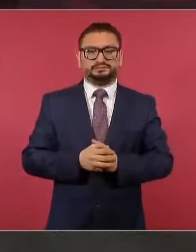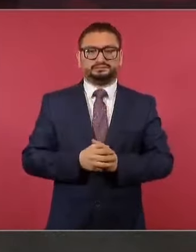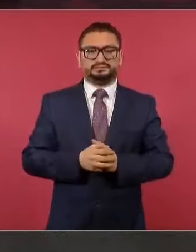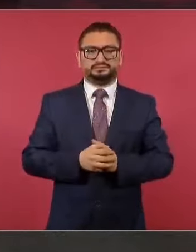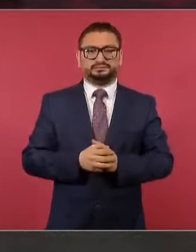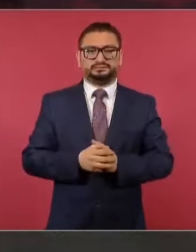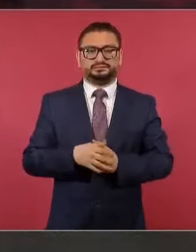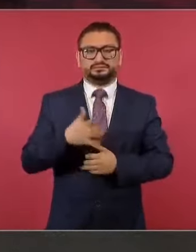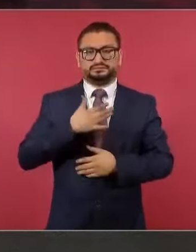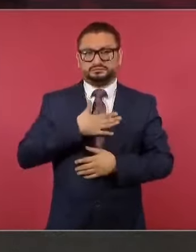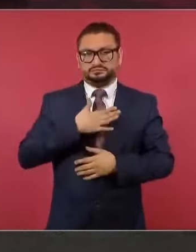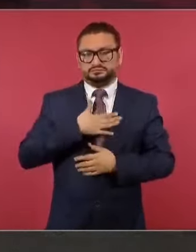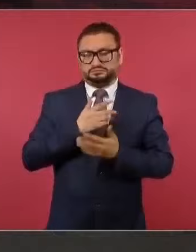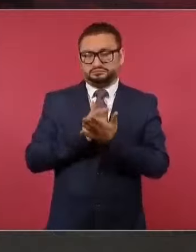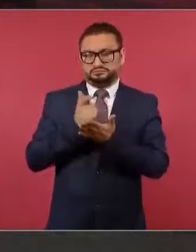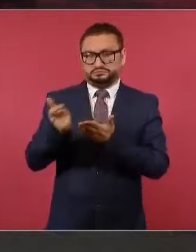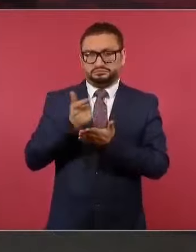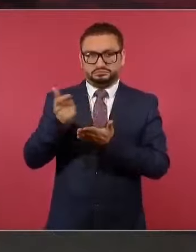mi cuota.